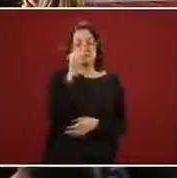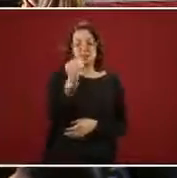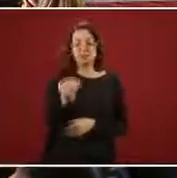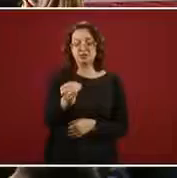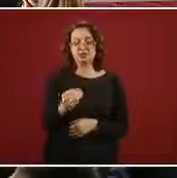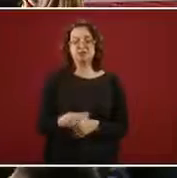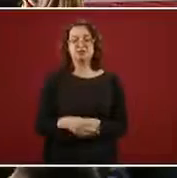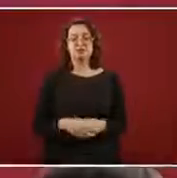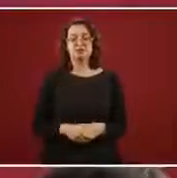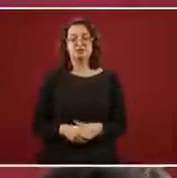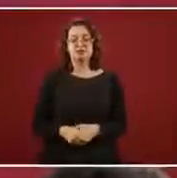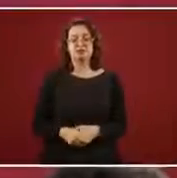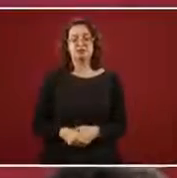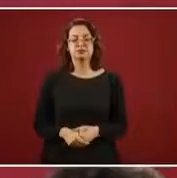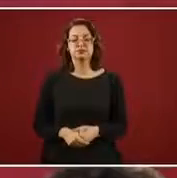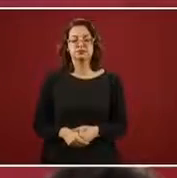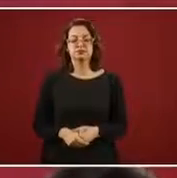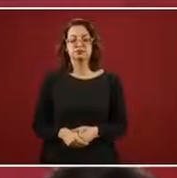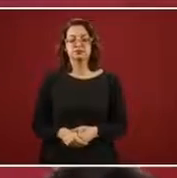Aquí.